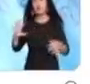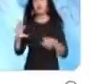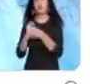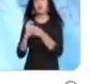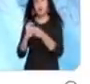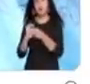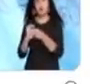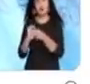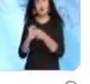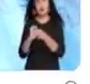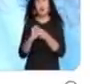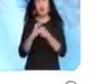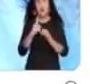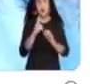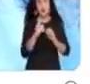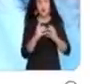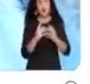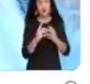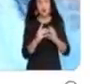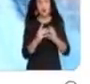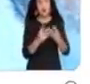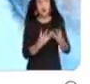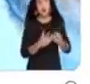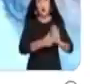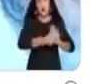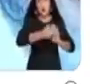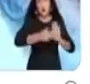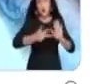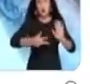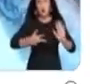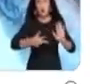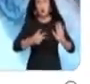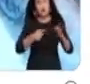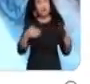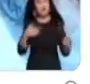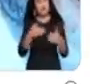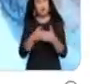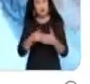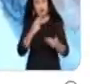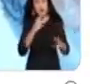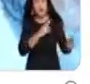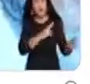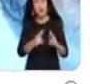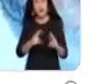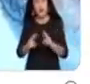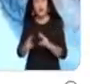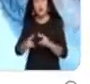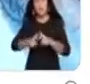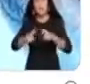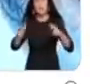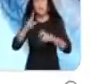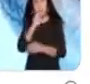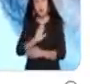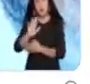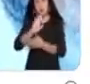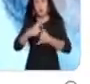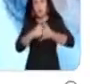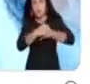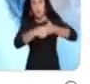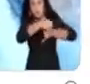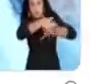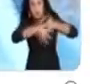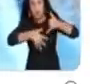del deber constitucional de la fuerza pública este relacionamiento se ejecutó en la mayoría del territorio nacional